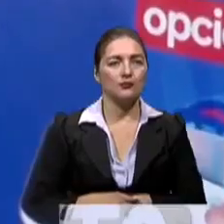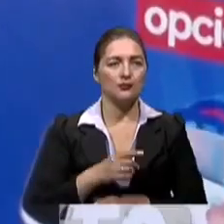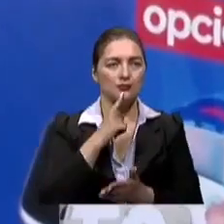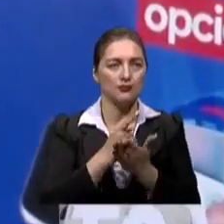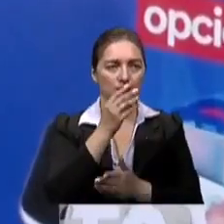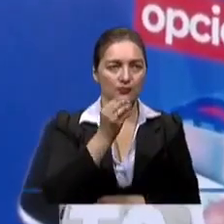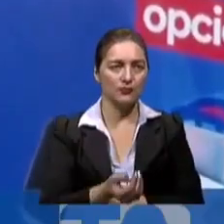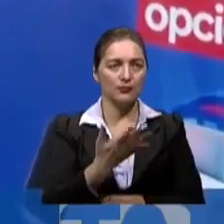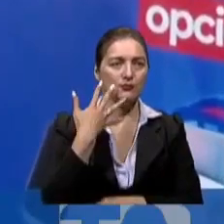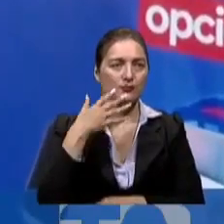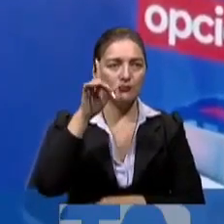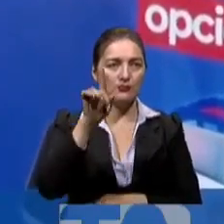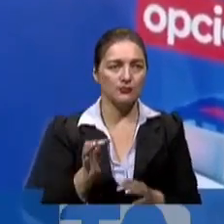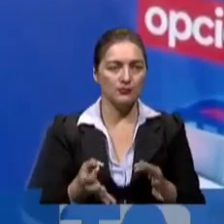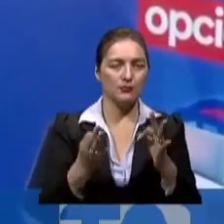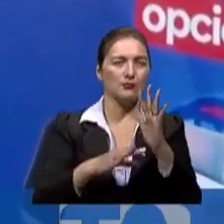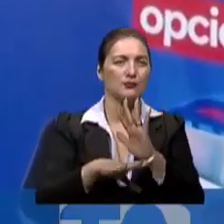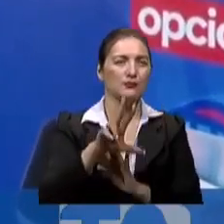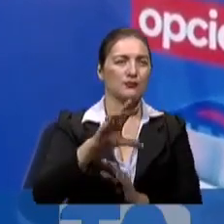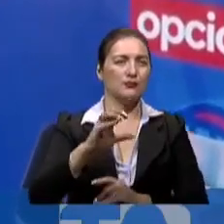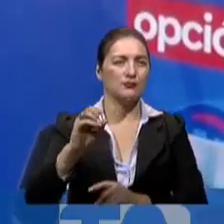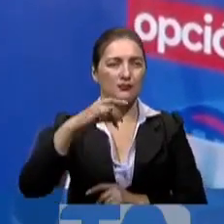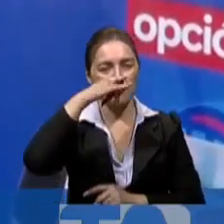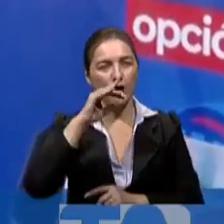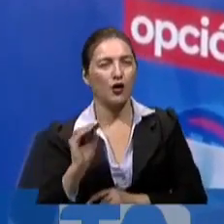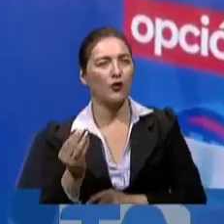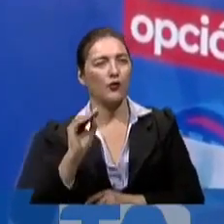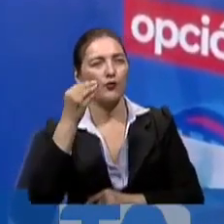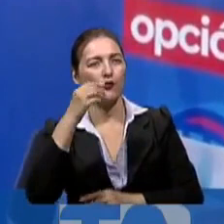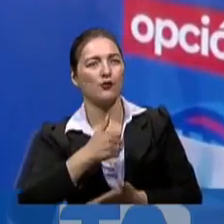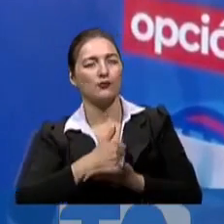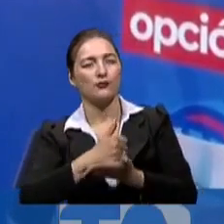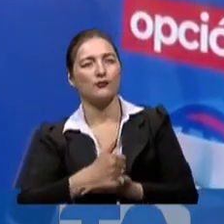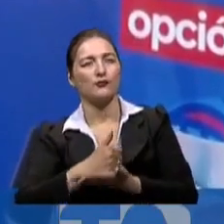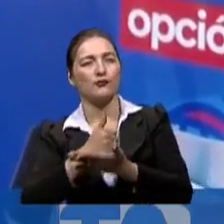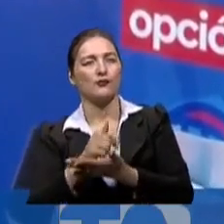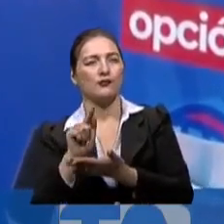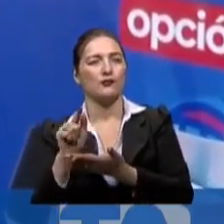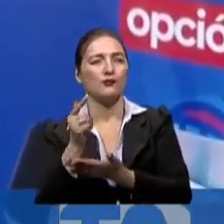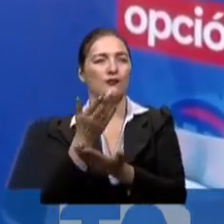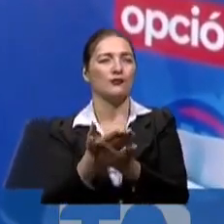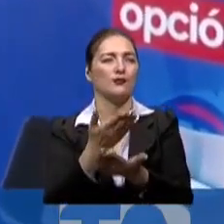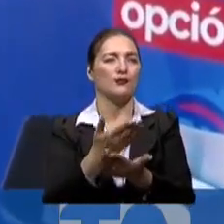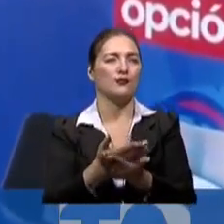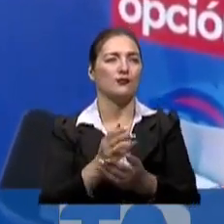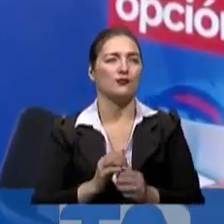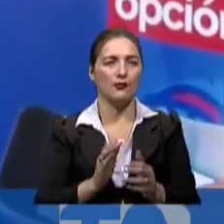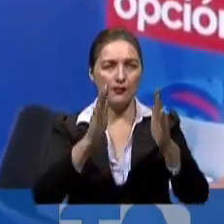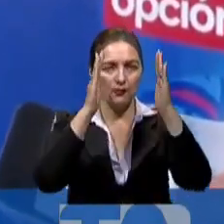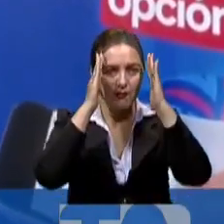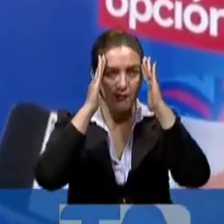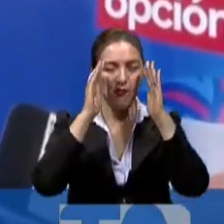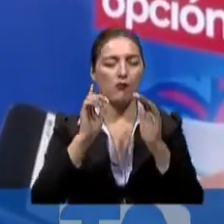Buen día desde el 1 de febrero más de 300 niños y jóvenes ya se han beneficiado justamente de esta iniciativa y de la atención